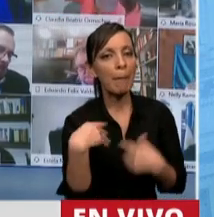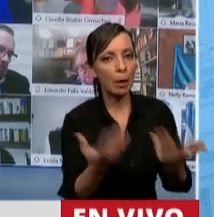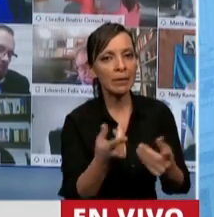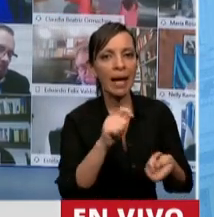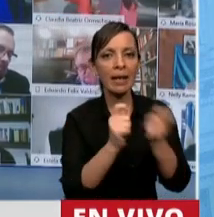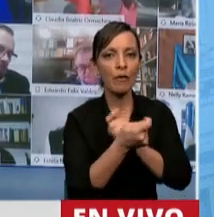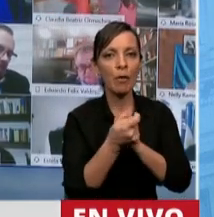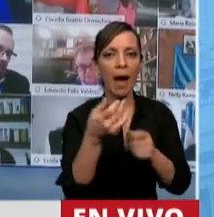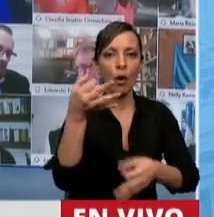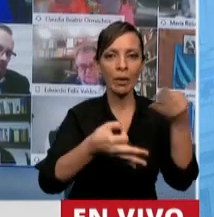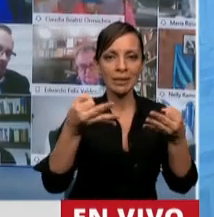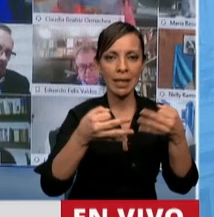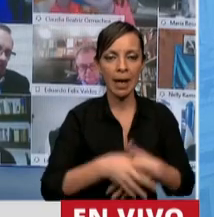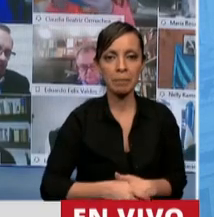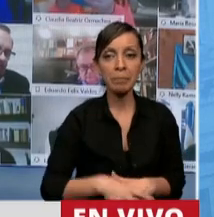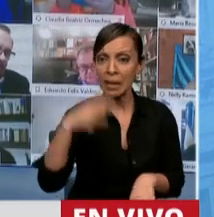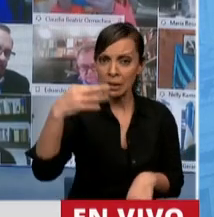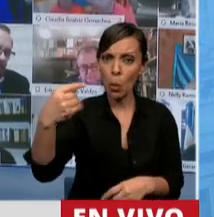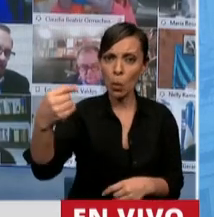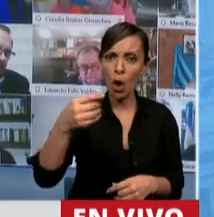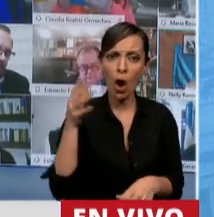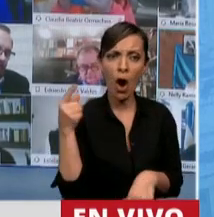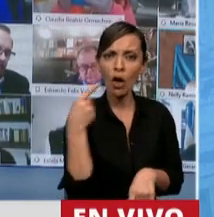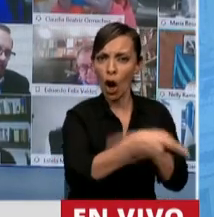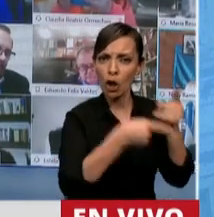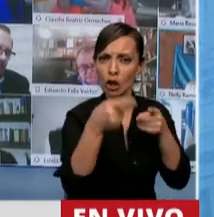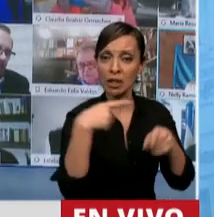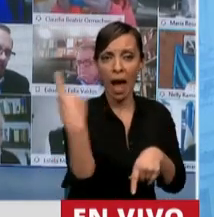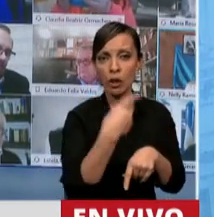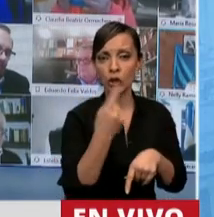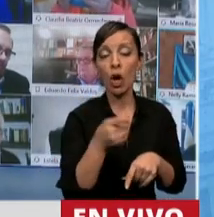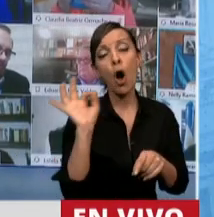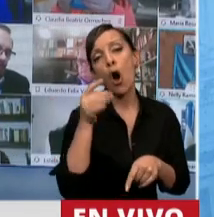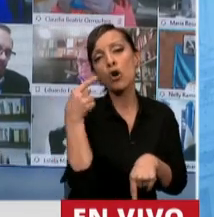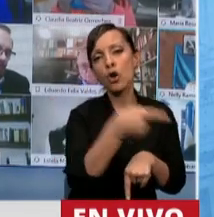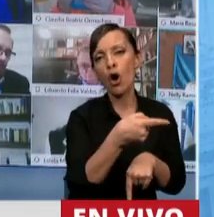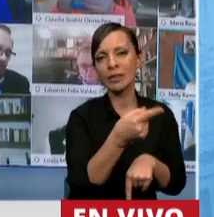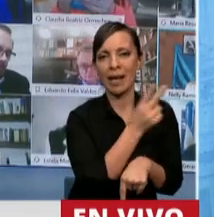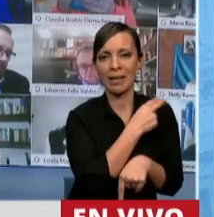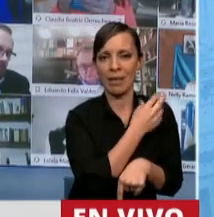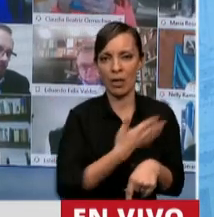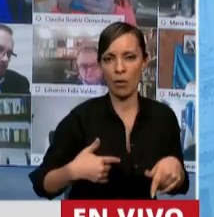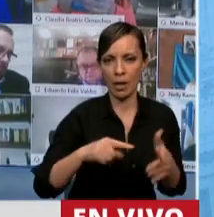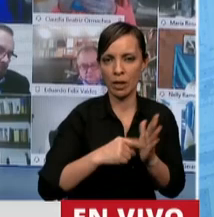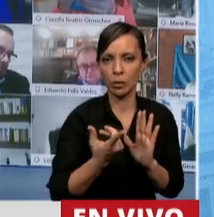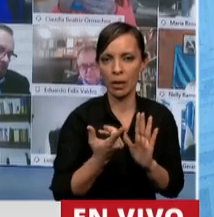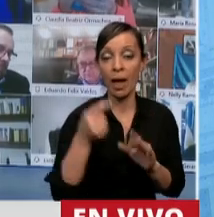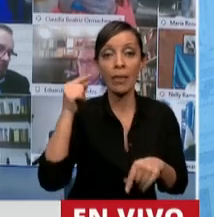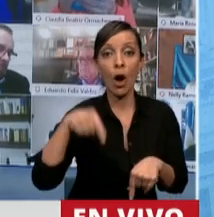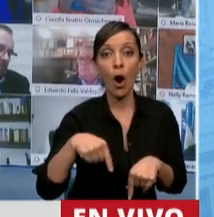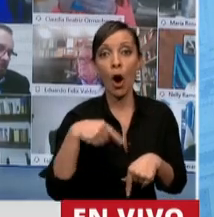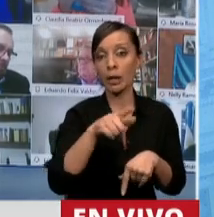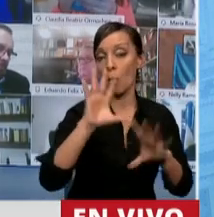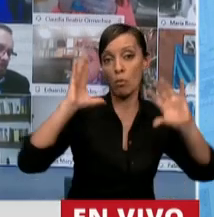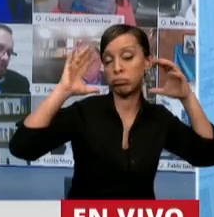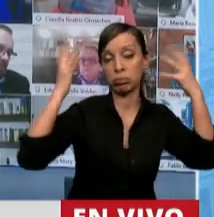también ataques a nosotros hoy acá. O ataques, no sé, al jefe de gobierno de la ciudad, que estaba bastante alborotada